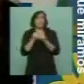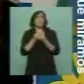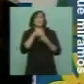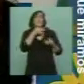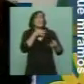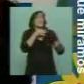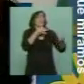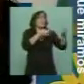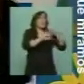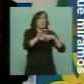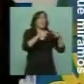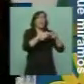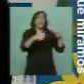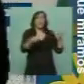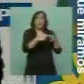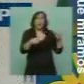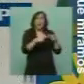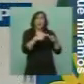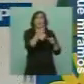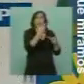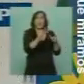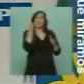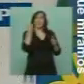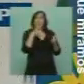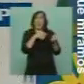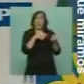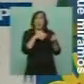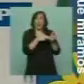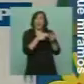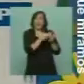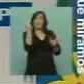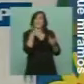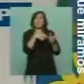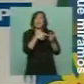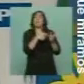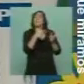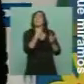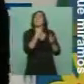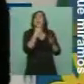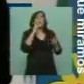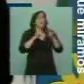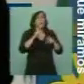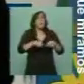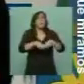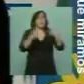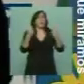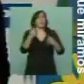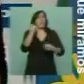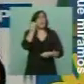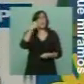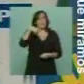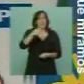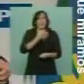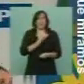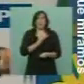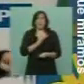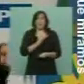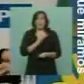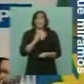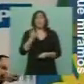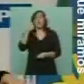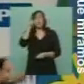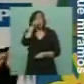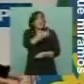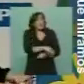tenedores a los ahorristas para perjudicarlos es perjudicar ipf y realmente alguien que fue empleado del